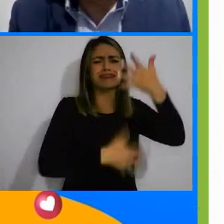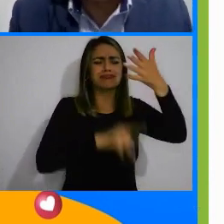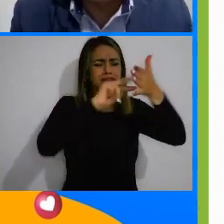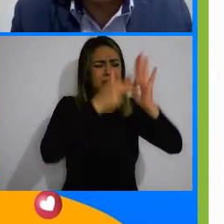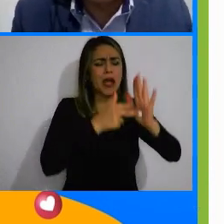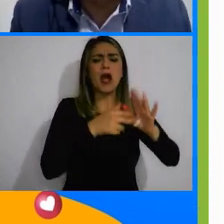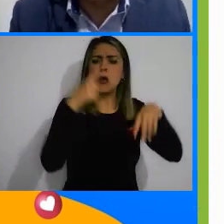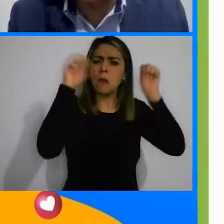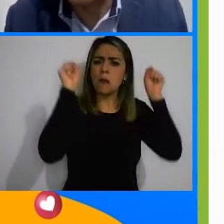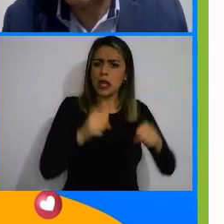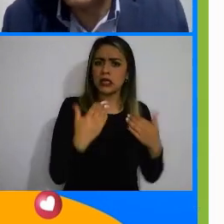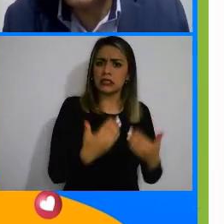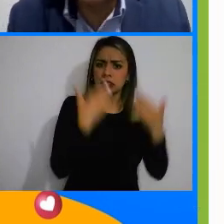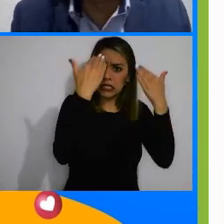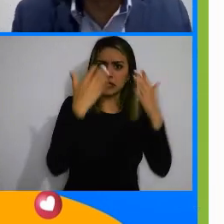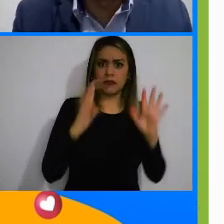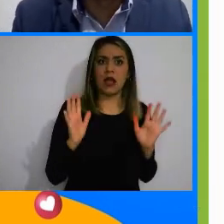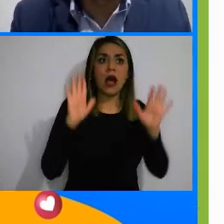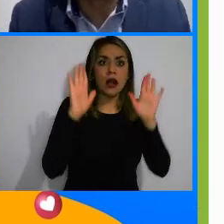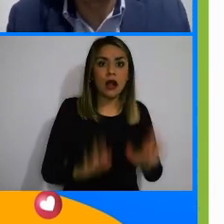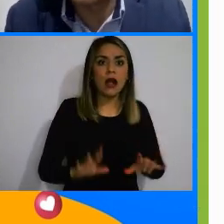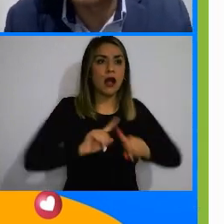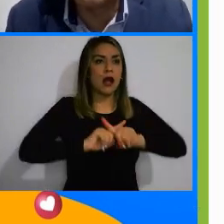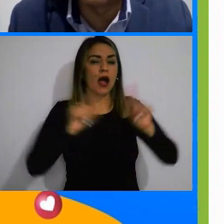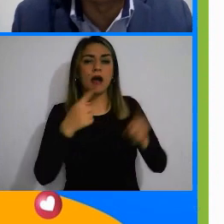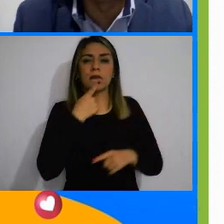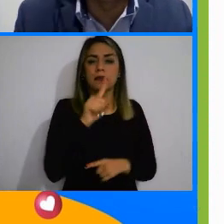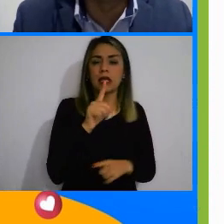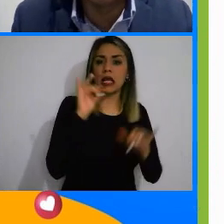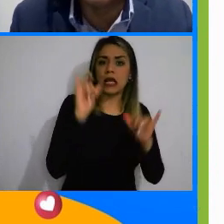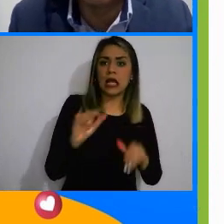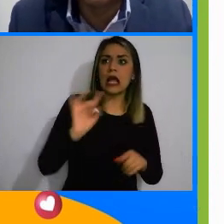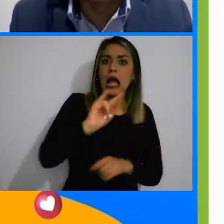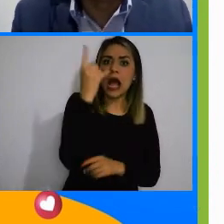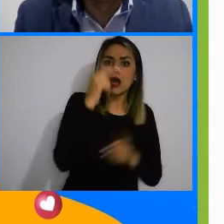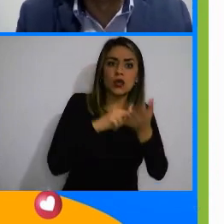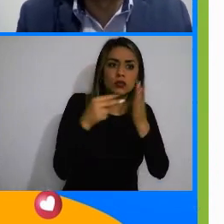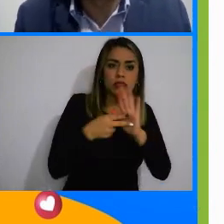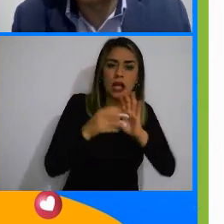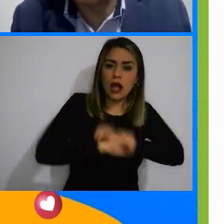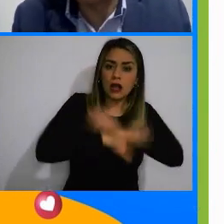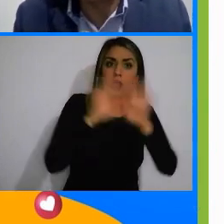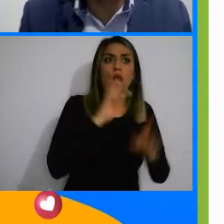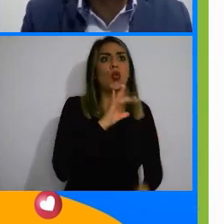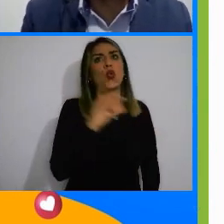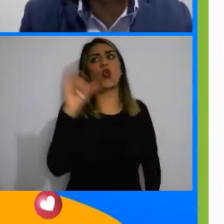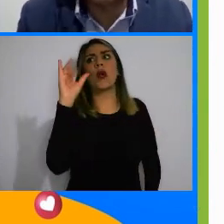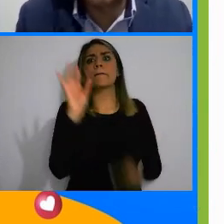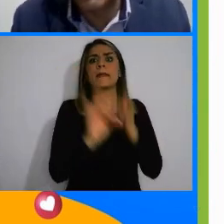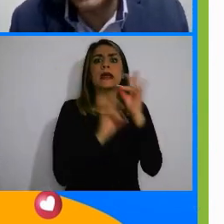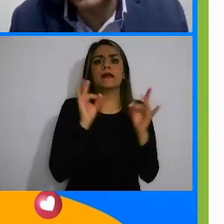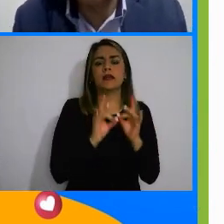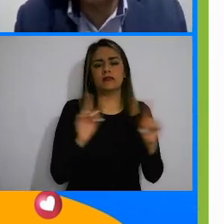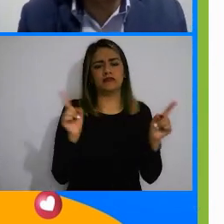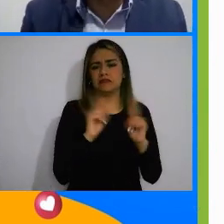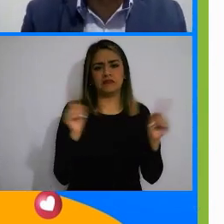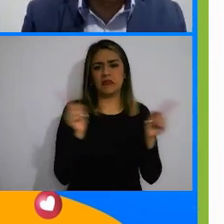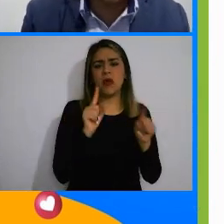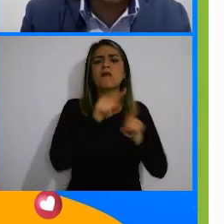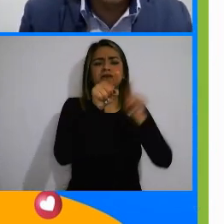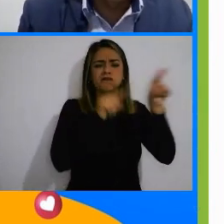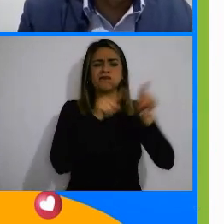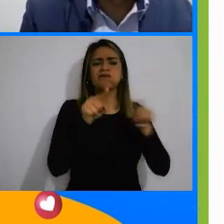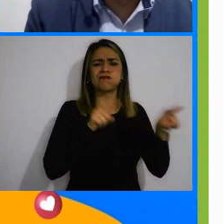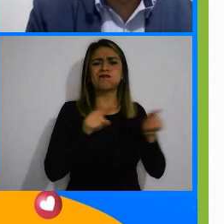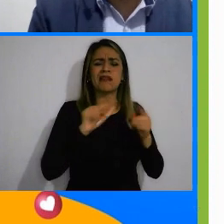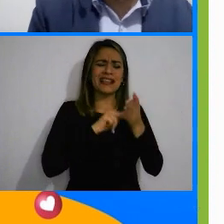son válidas, ¿sí? Aquí no hay aquí no existe una definición, que sea la perfecta, no. Muchas definiciones, hay